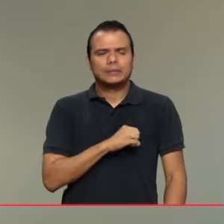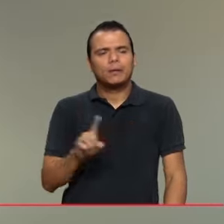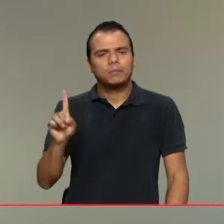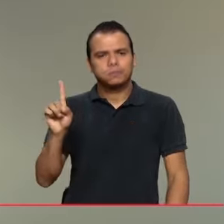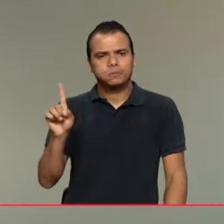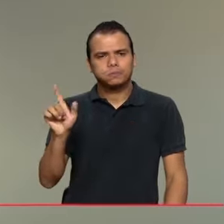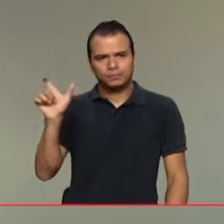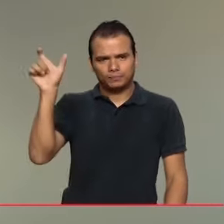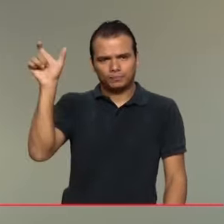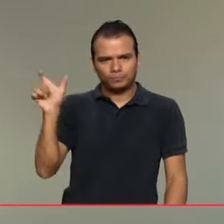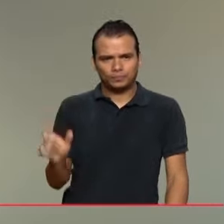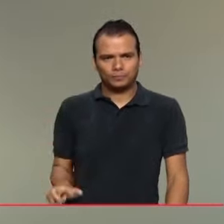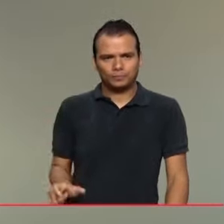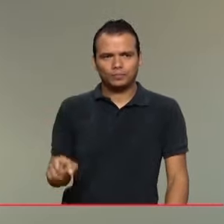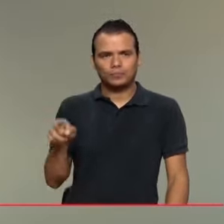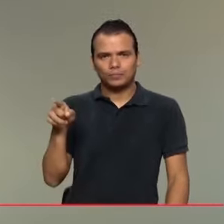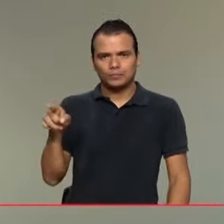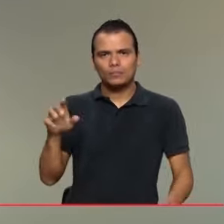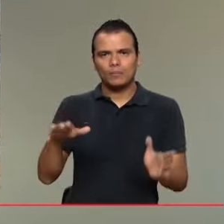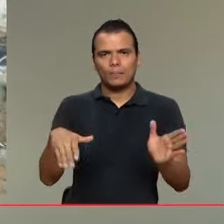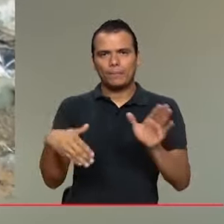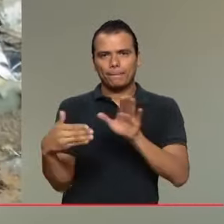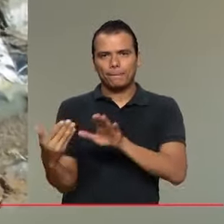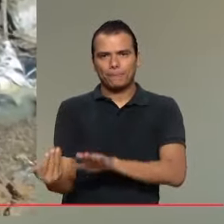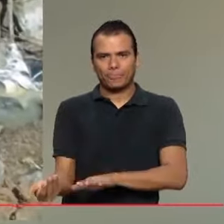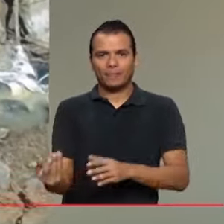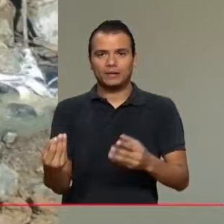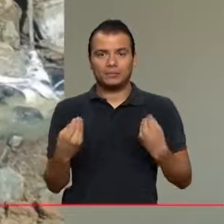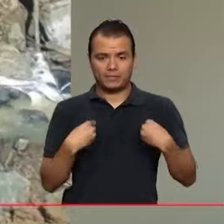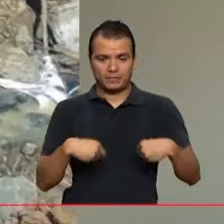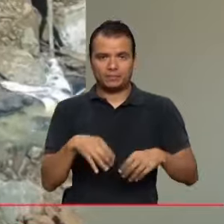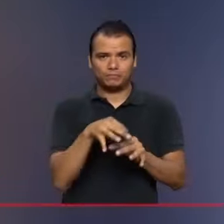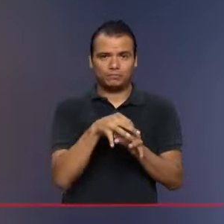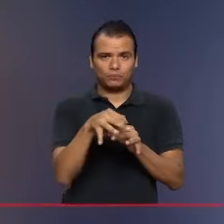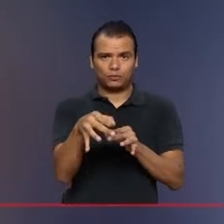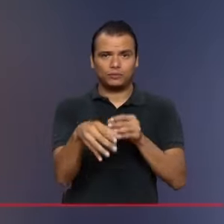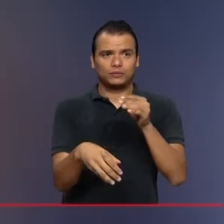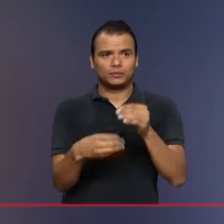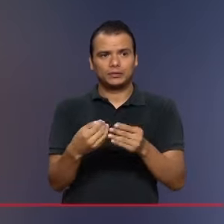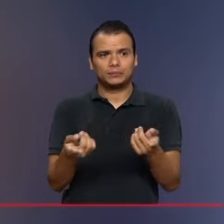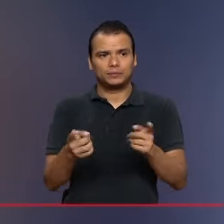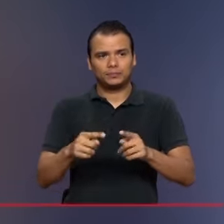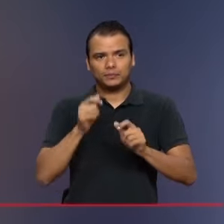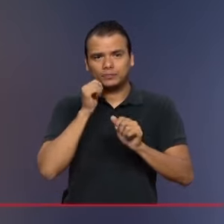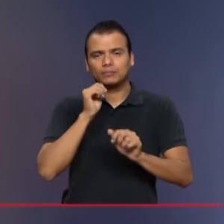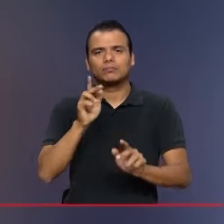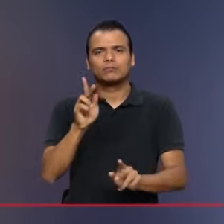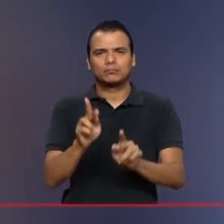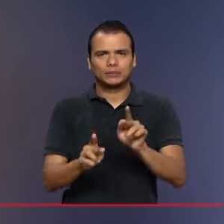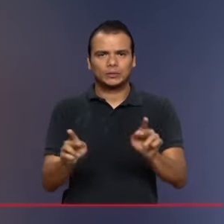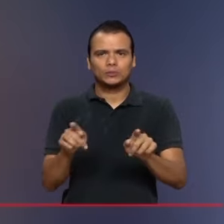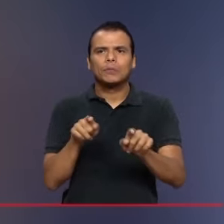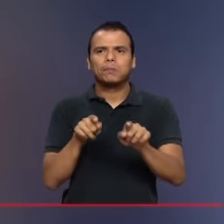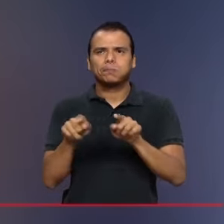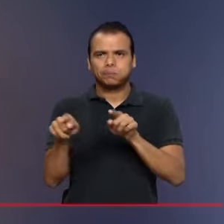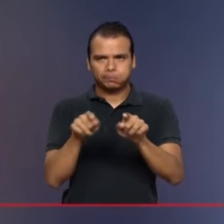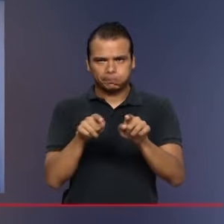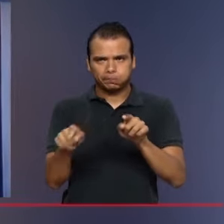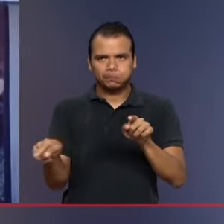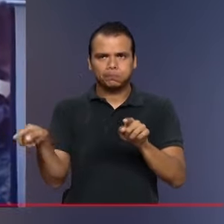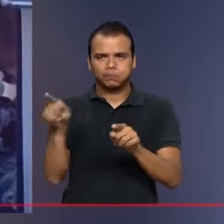de una persona, un moralense, pero también varias personas